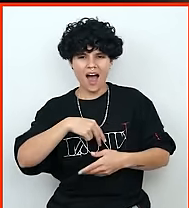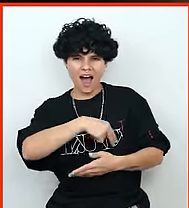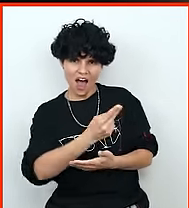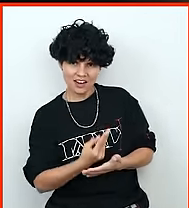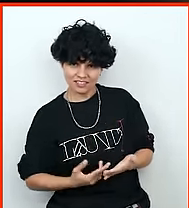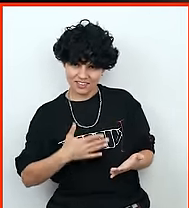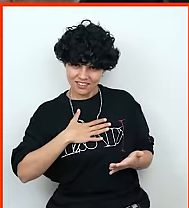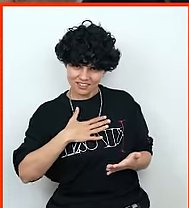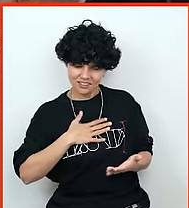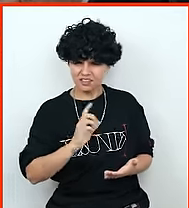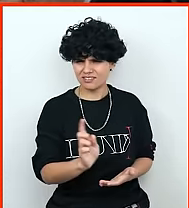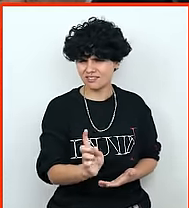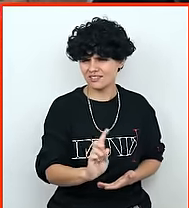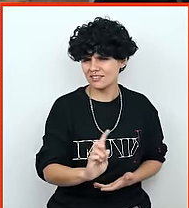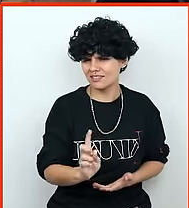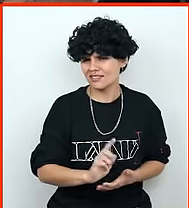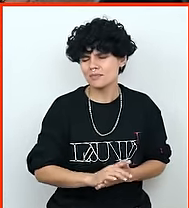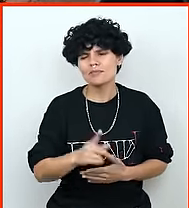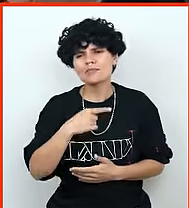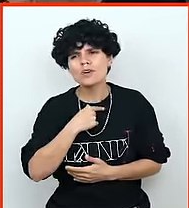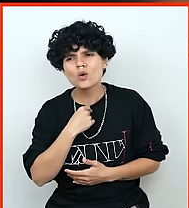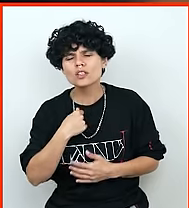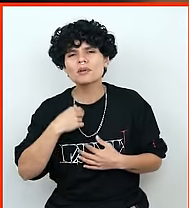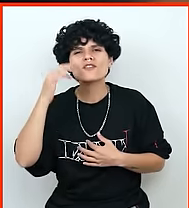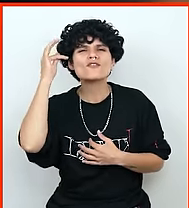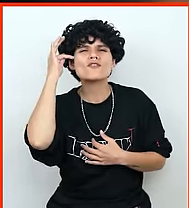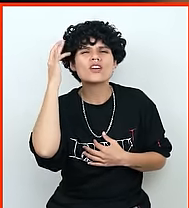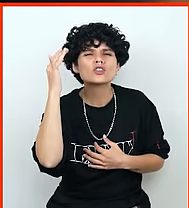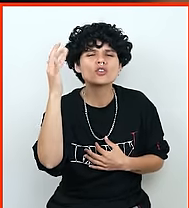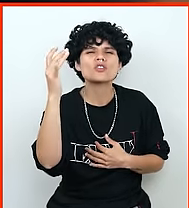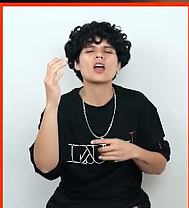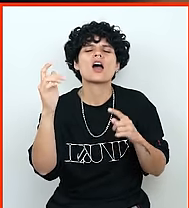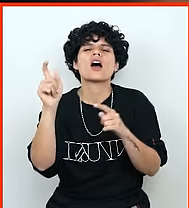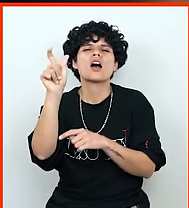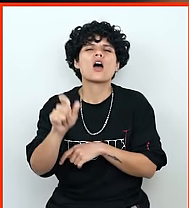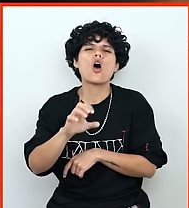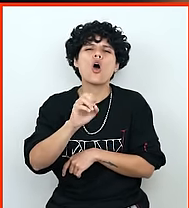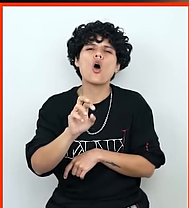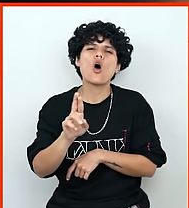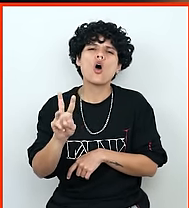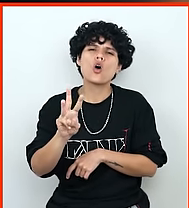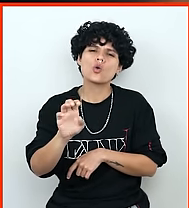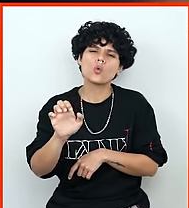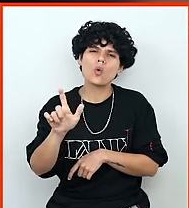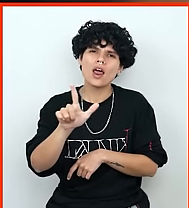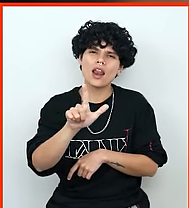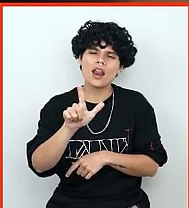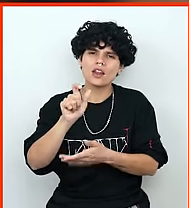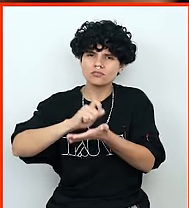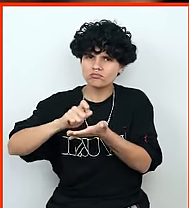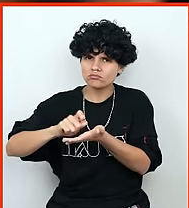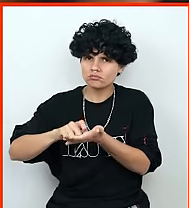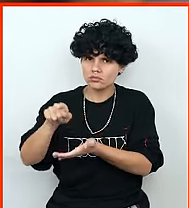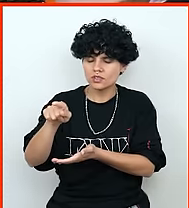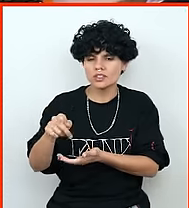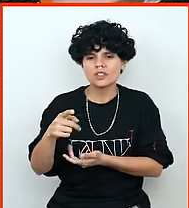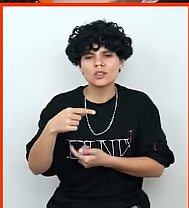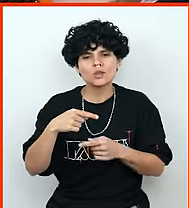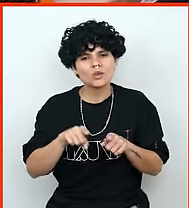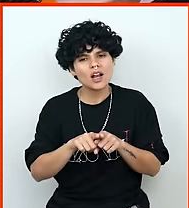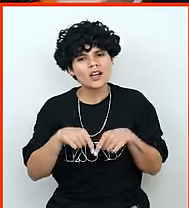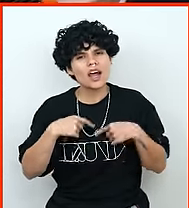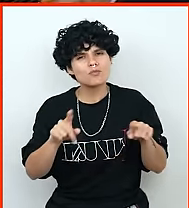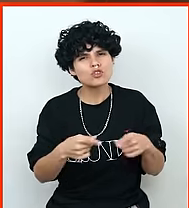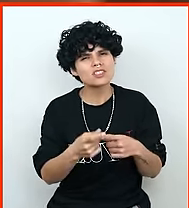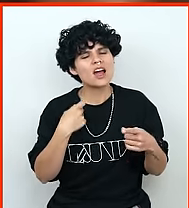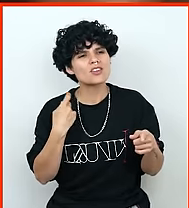no... Como que soy más bien, como que me gusta la filosofía de Orwell, como que considero que soy más como un aventurero en